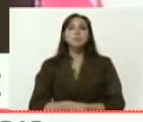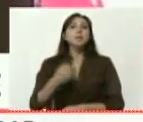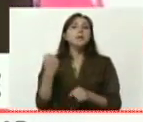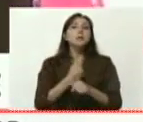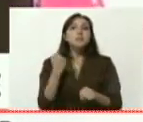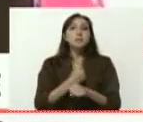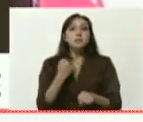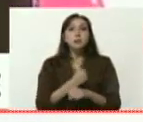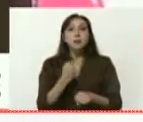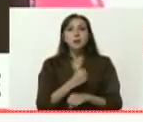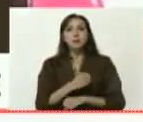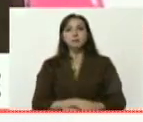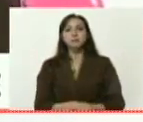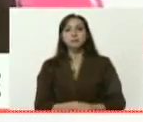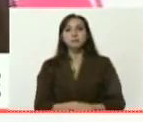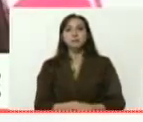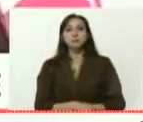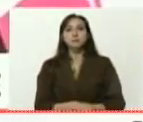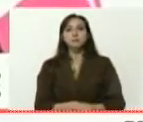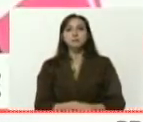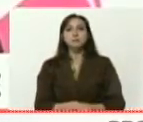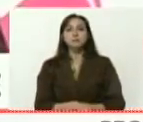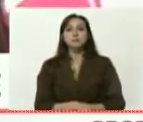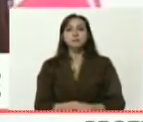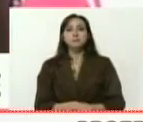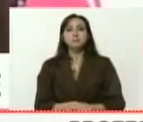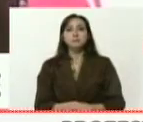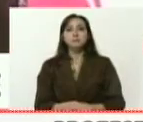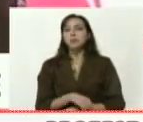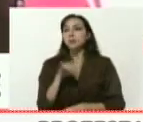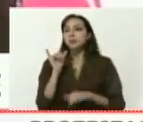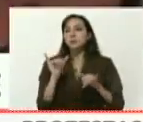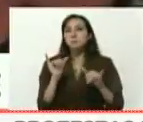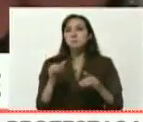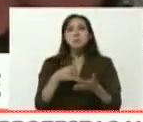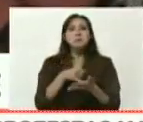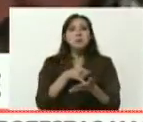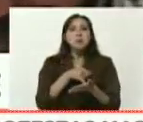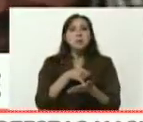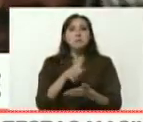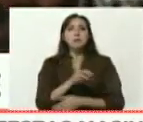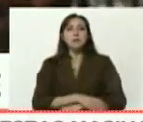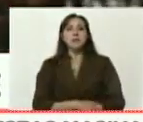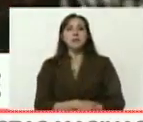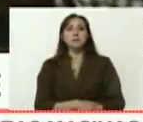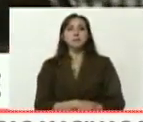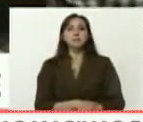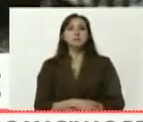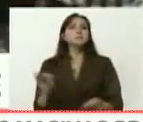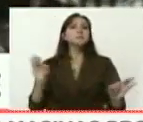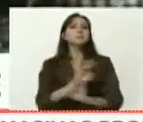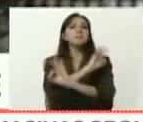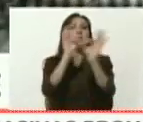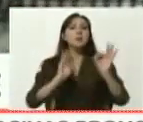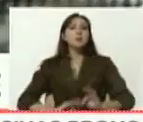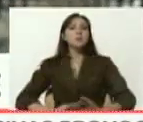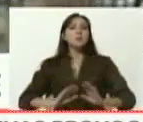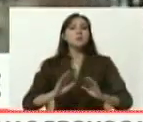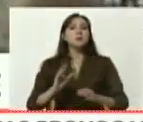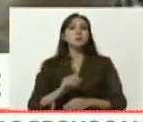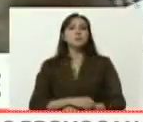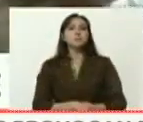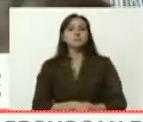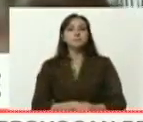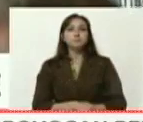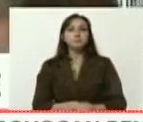para desacreditar a cualquier patriota en sus propias debilidades humanas. Una especie de tapa de olla de presión